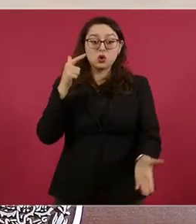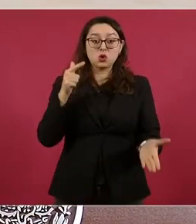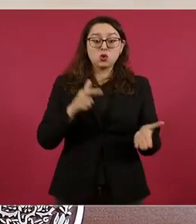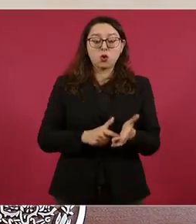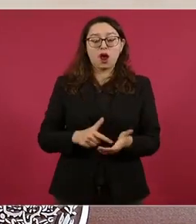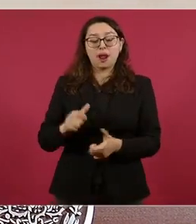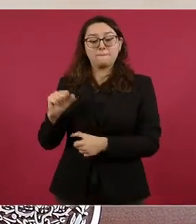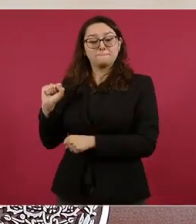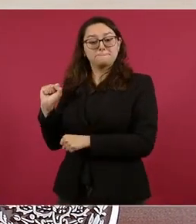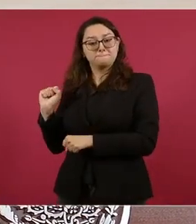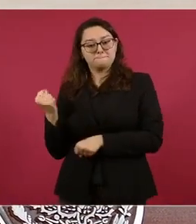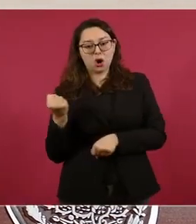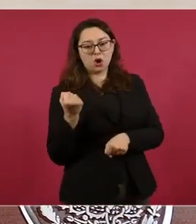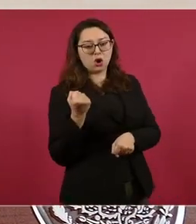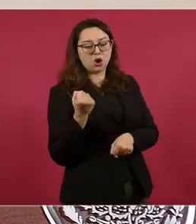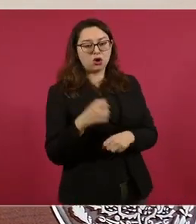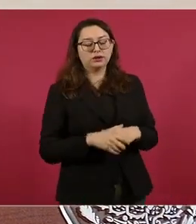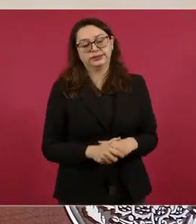béisbol